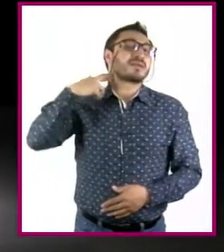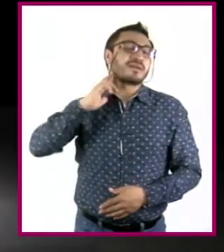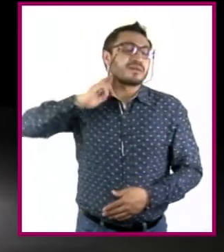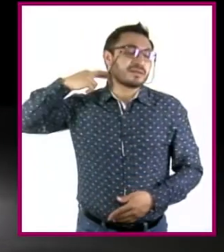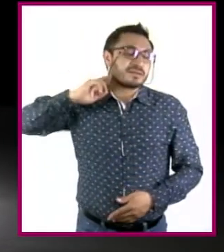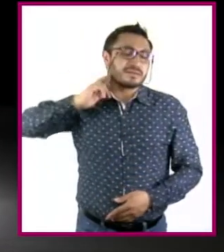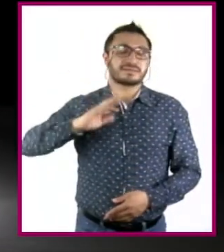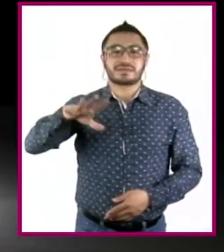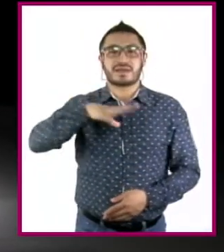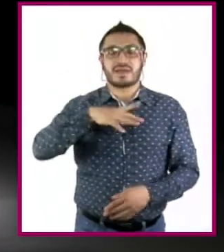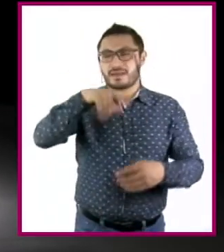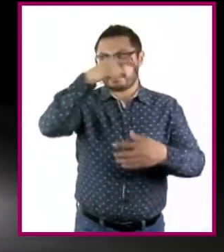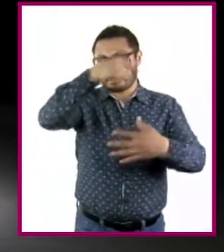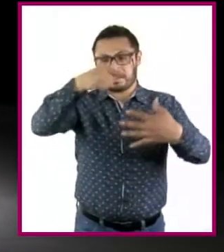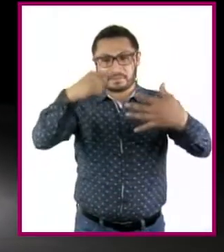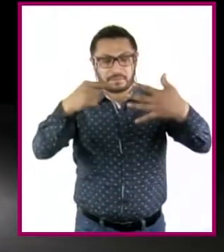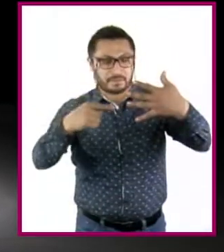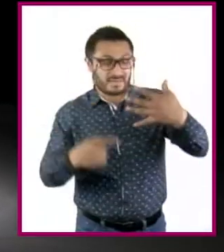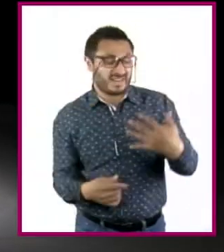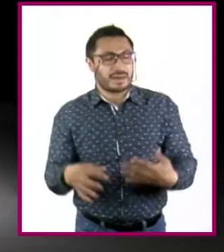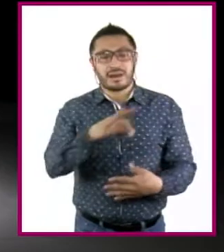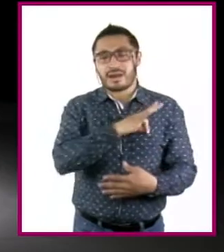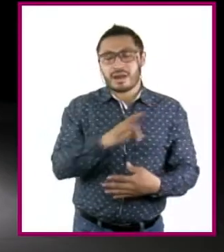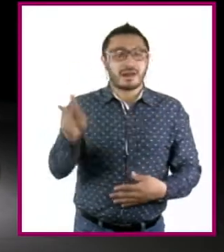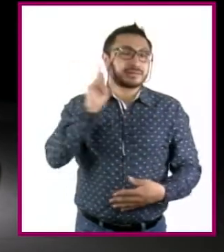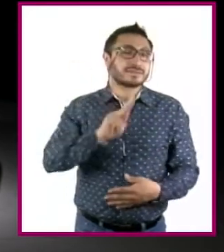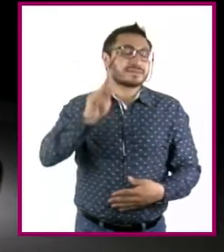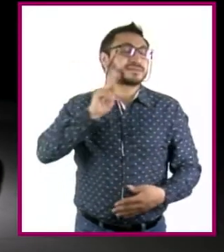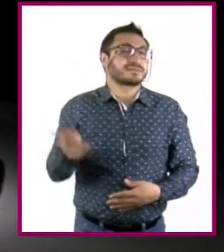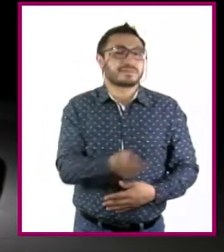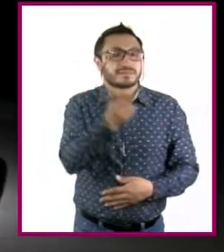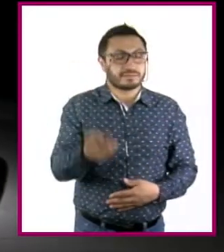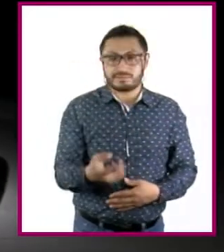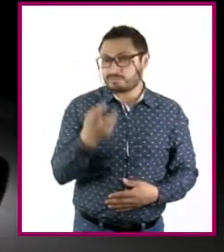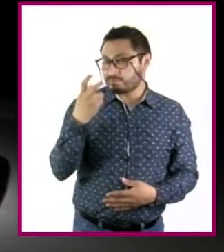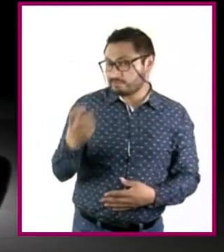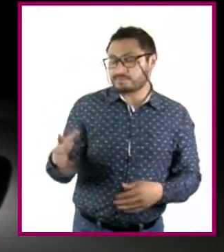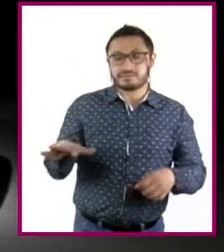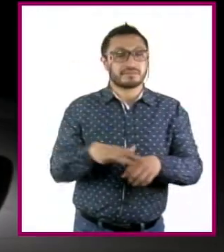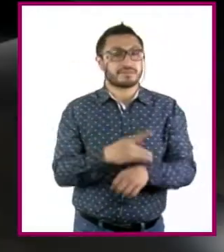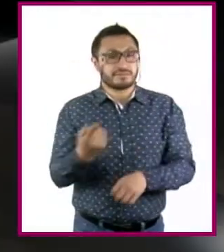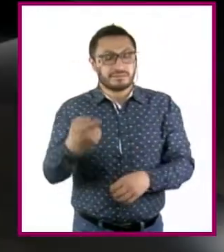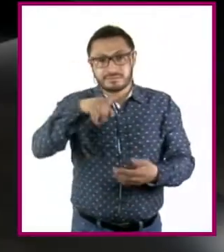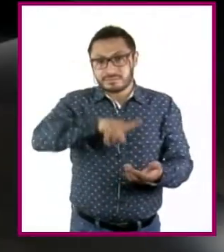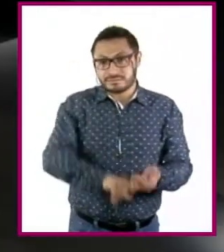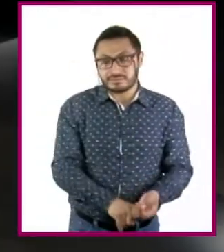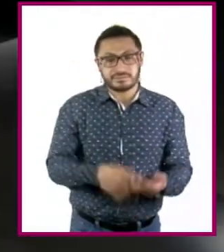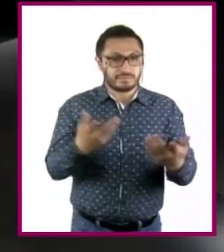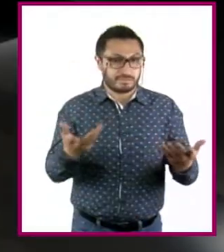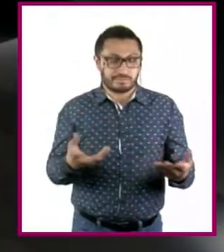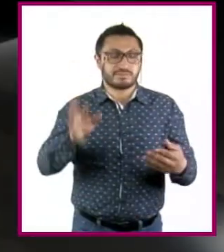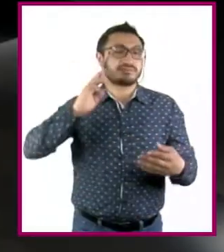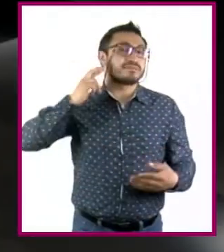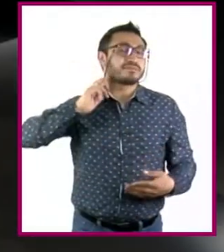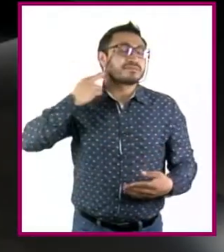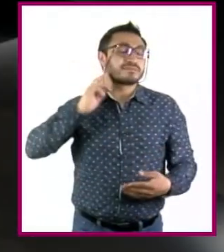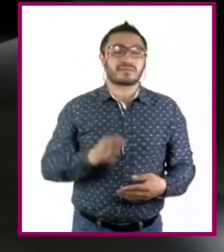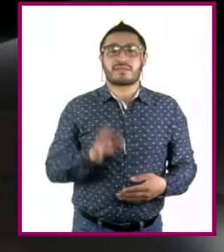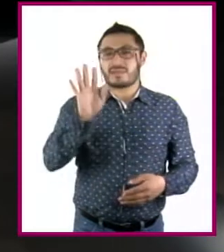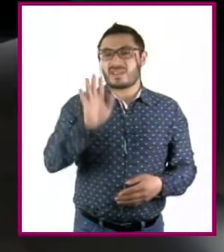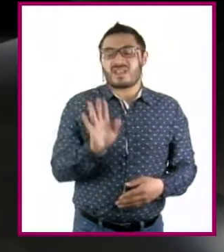una serie de situaciones que ponen a prueba la pregunta anterior, puesto que en ellos, los robots se